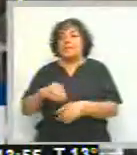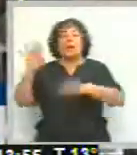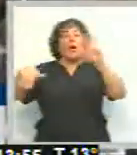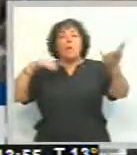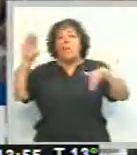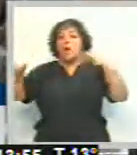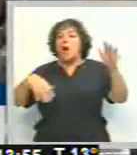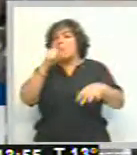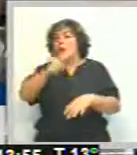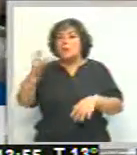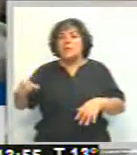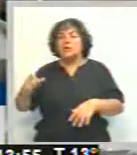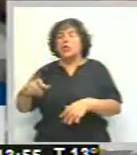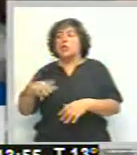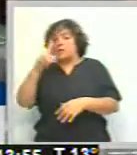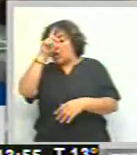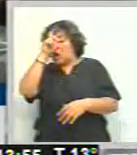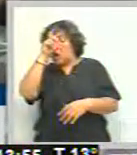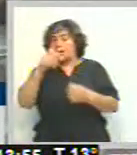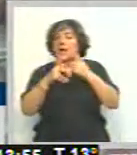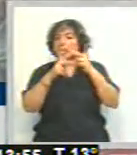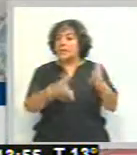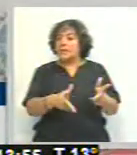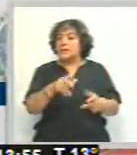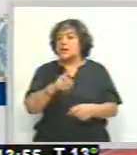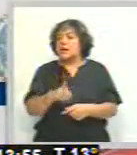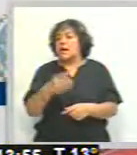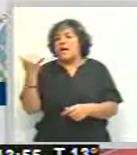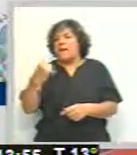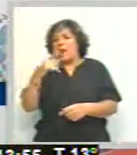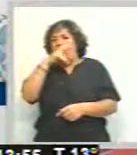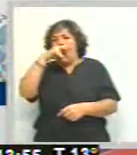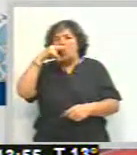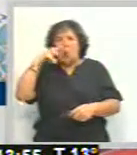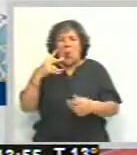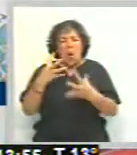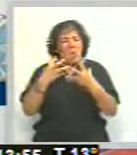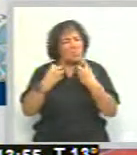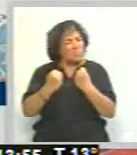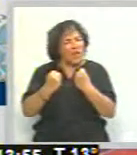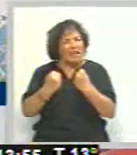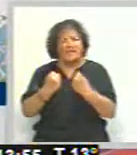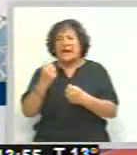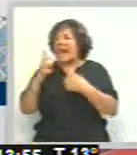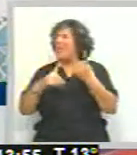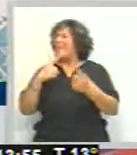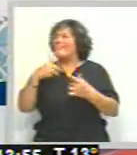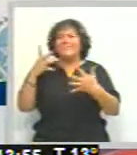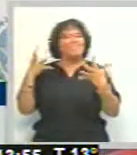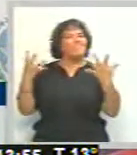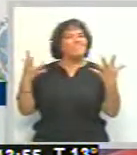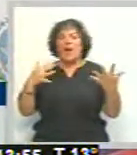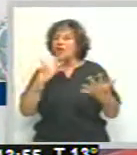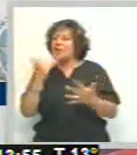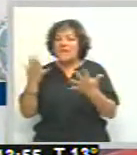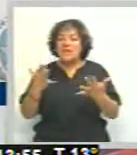el personal de la guardia los cuales notificaban de que habría un olor irritante algo raro por lo